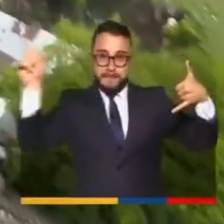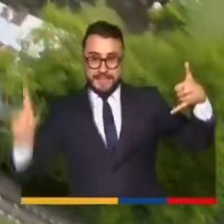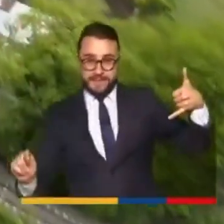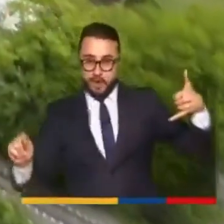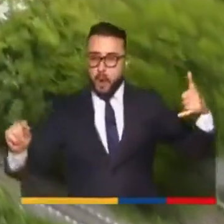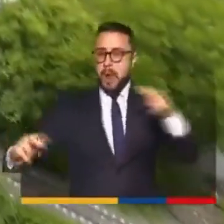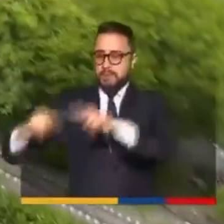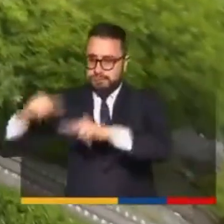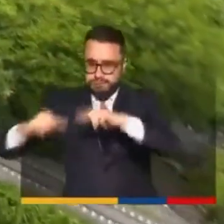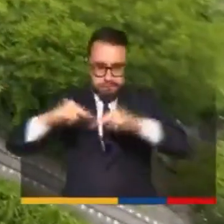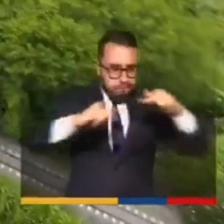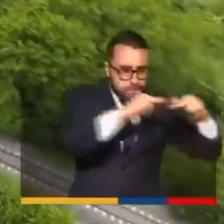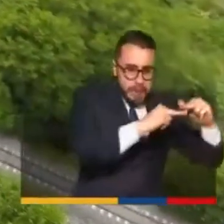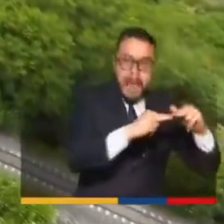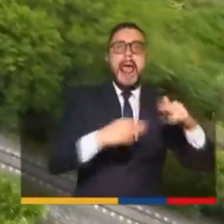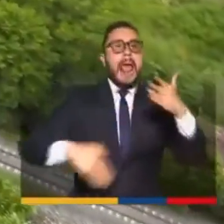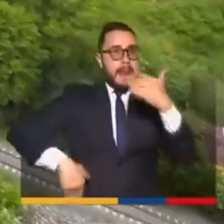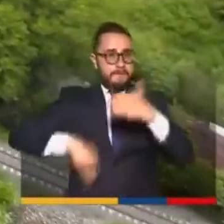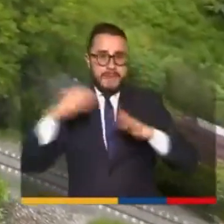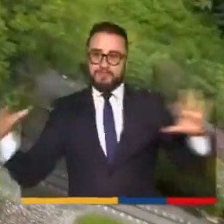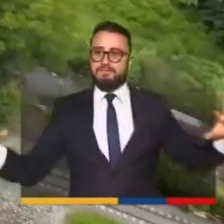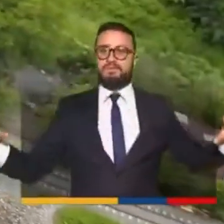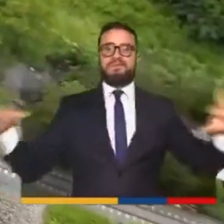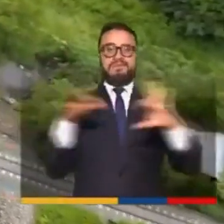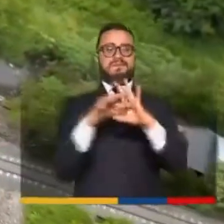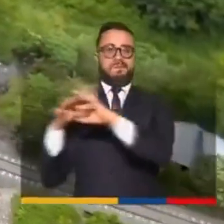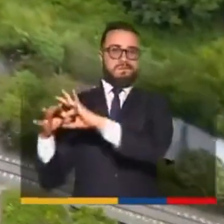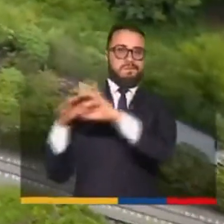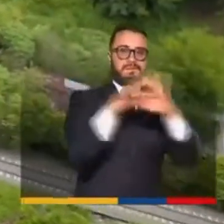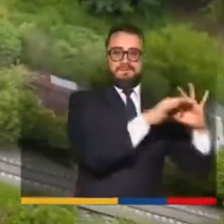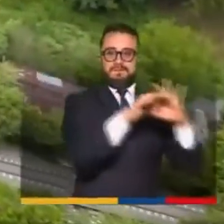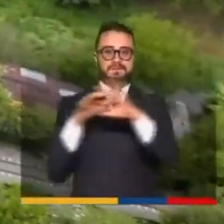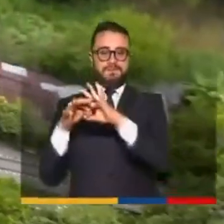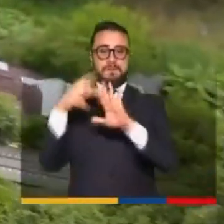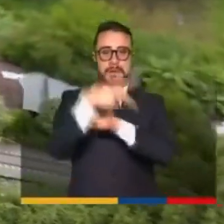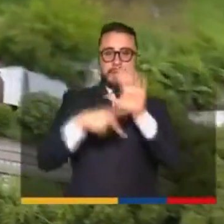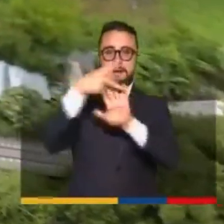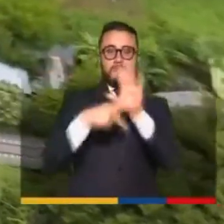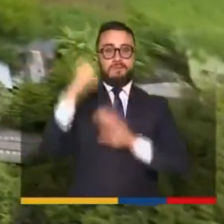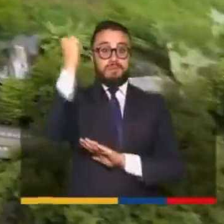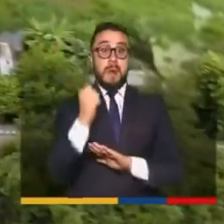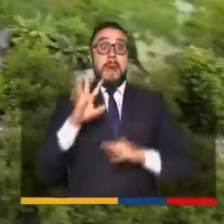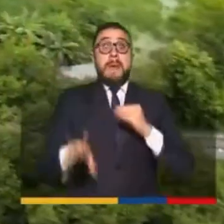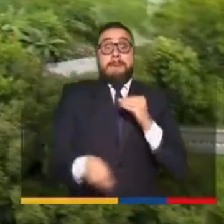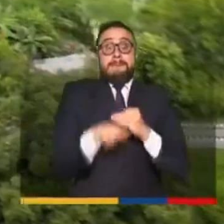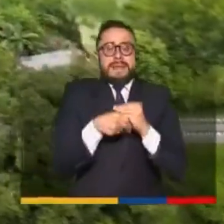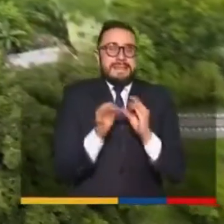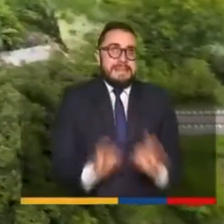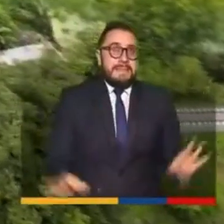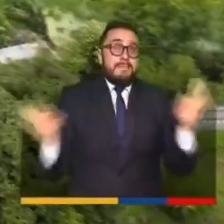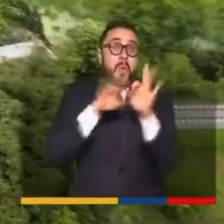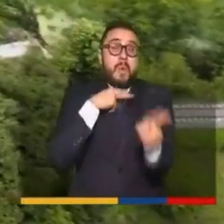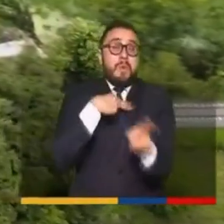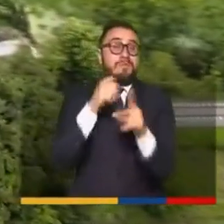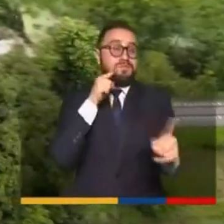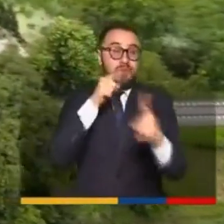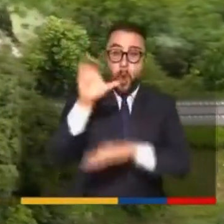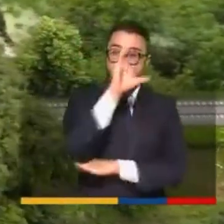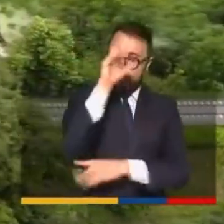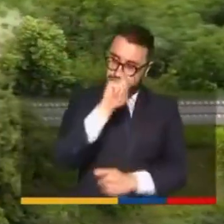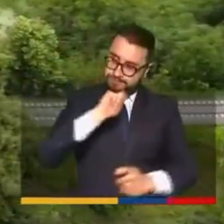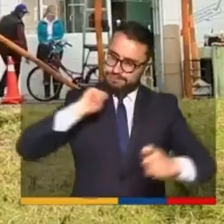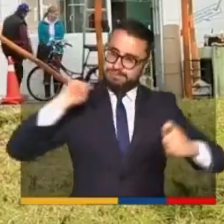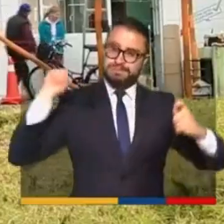línea férrea, y algo que me parece fundamental para una nueva Colombia en unos años,